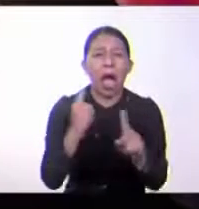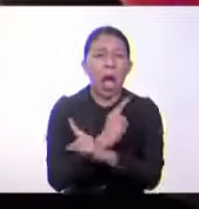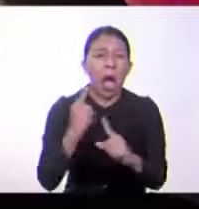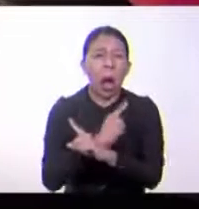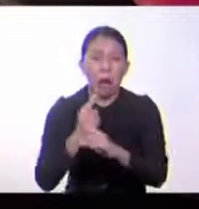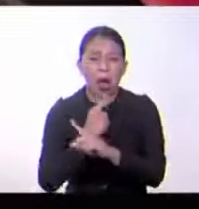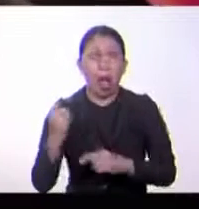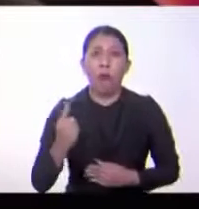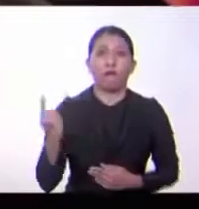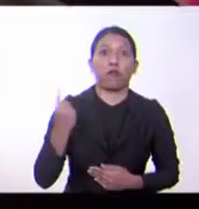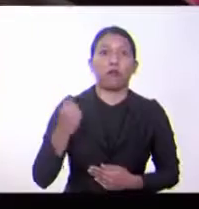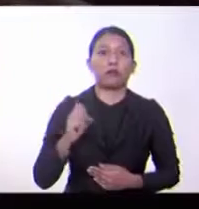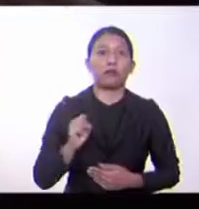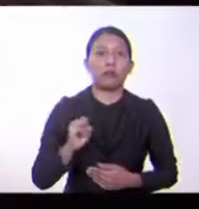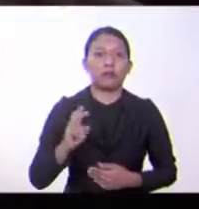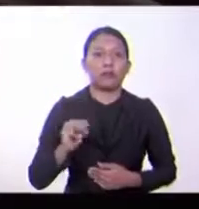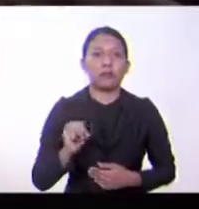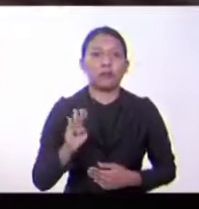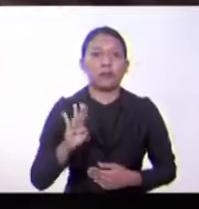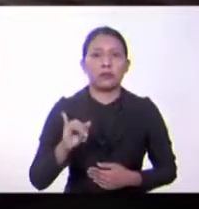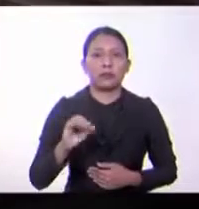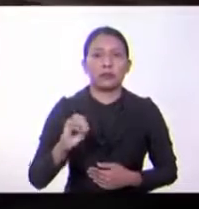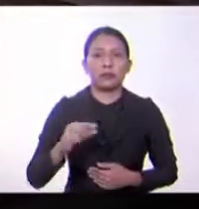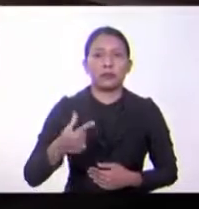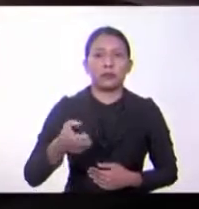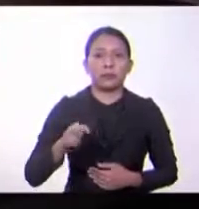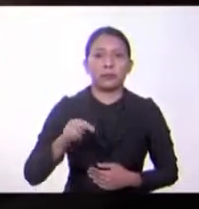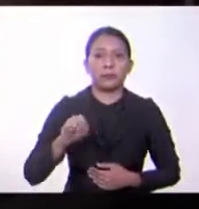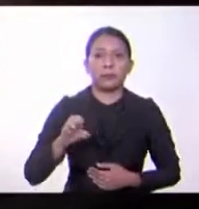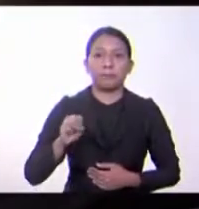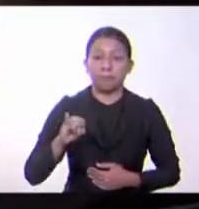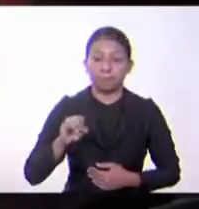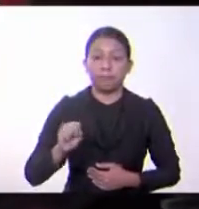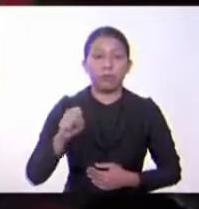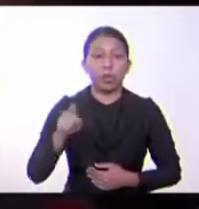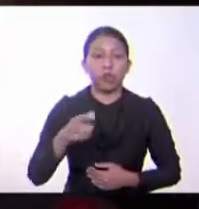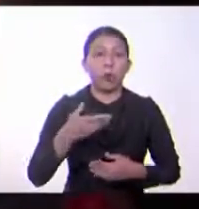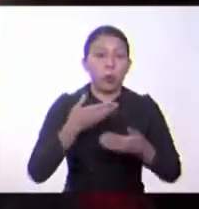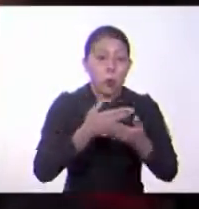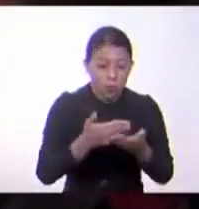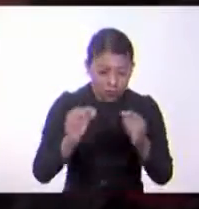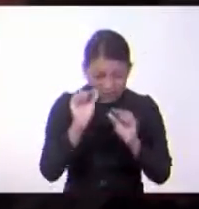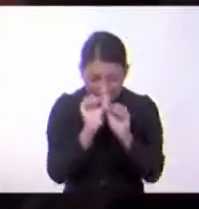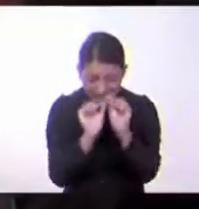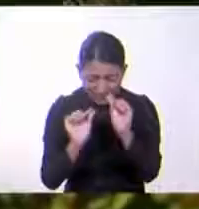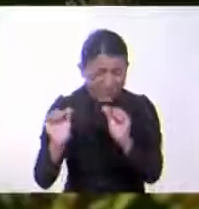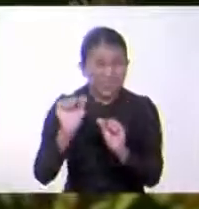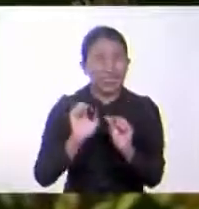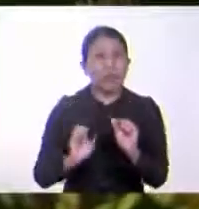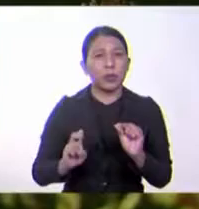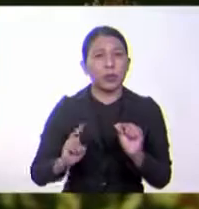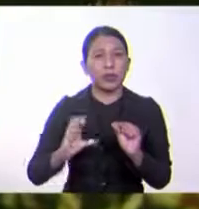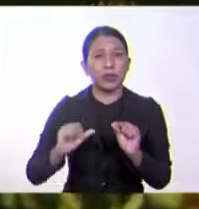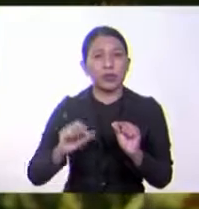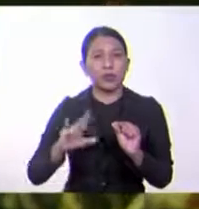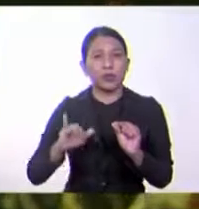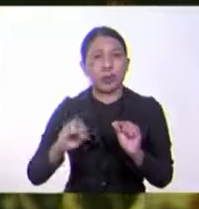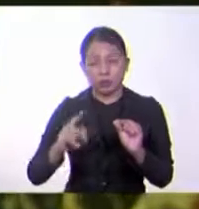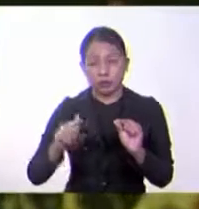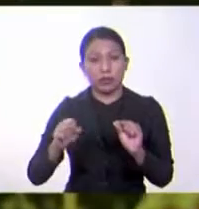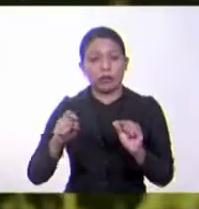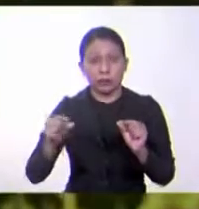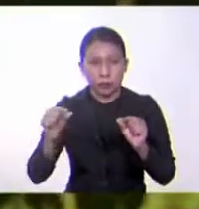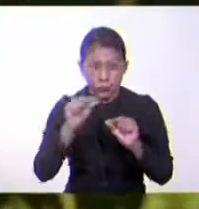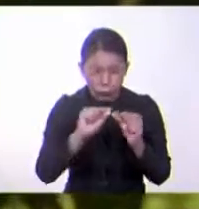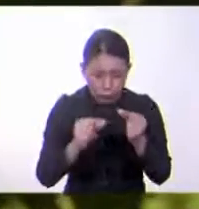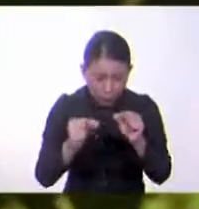la simbiogénesis. Es decir, que microorganismos procariotas se combinaron para formar a un nuevo